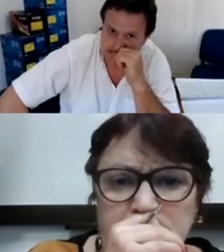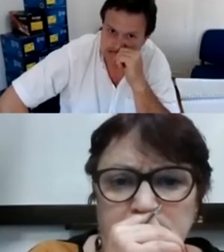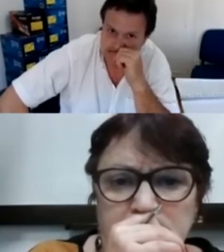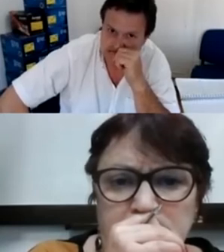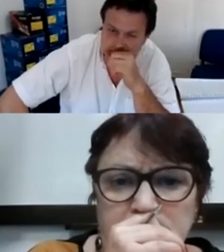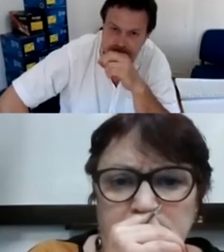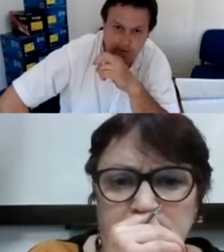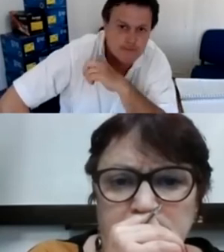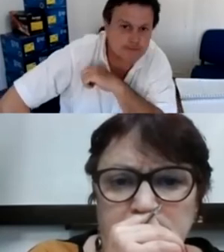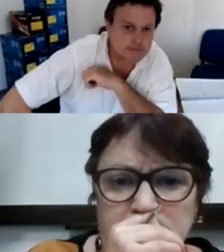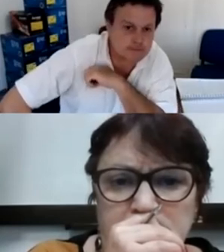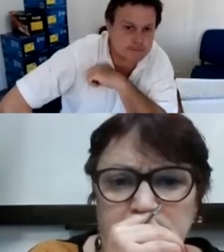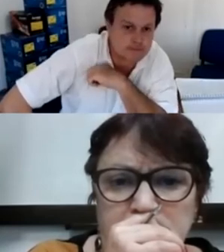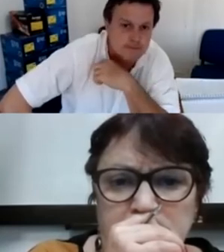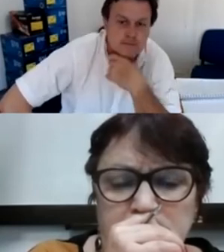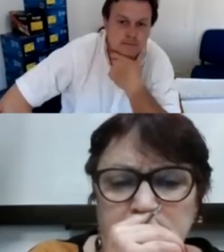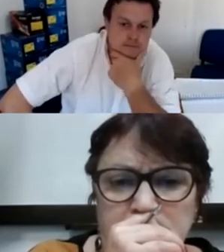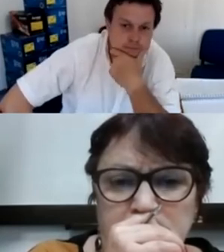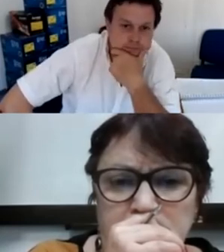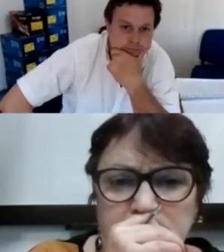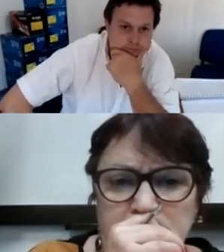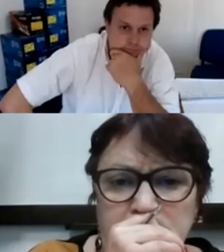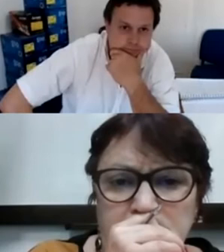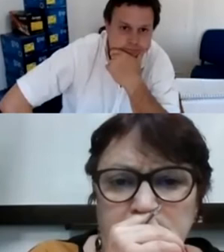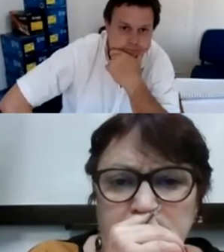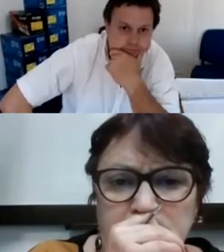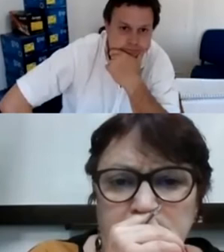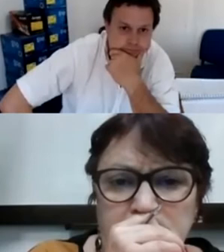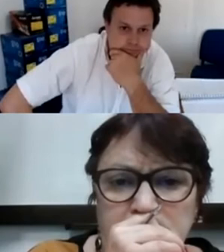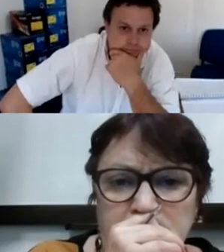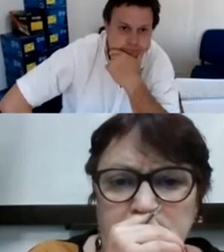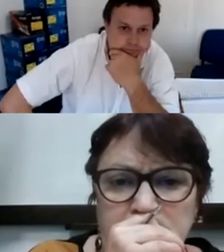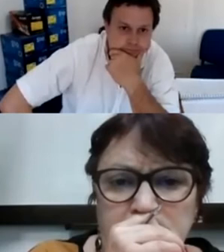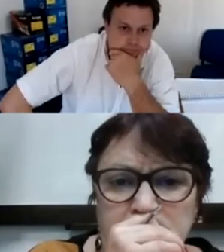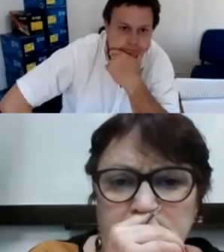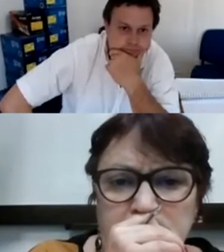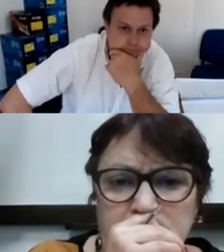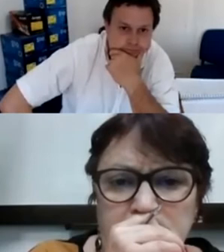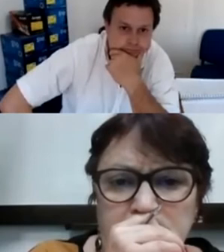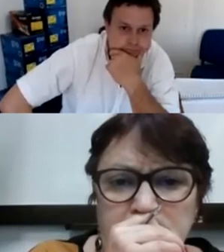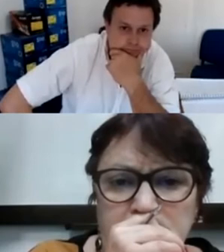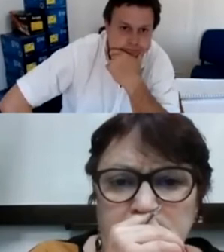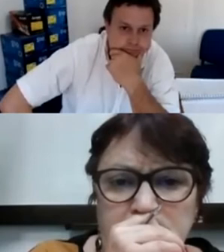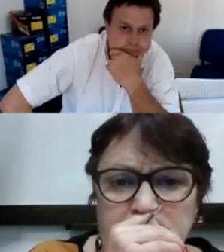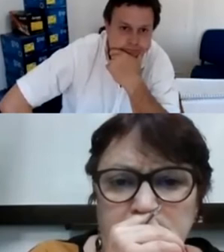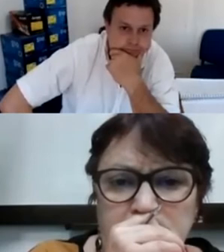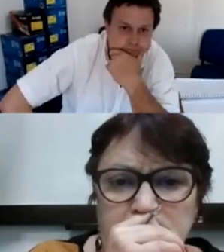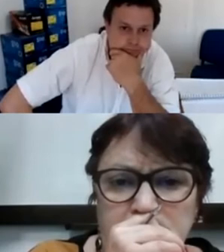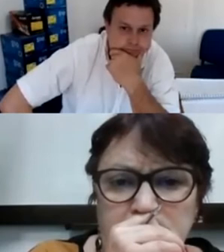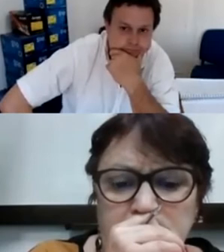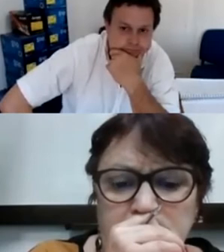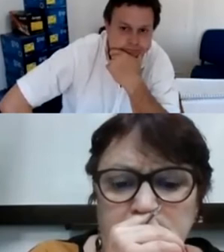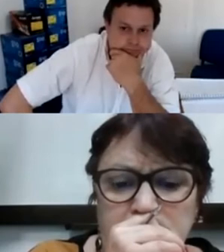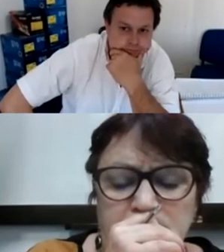las preocupaciones que también dan sentido a esta mesa, que tiene una dimensión académica y una presupuestal evidente, y que necesitamos encontrar